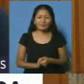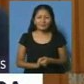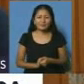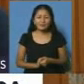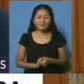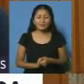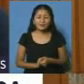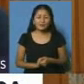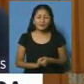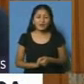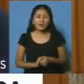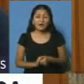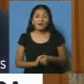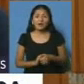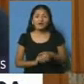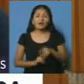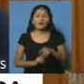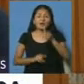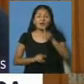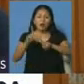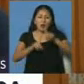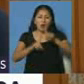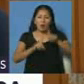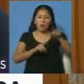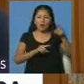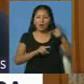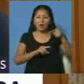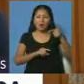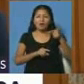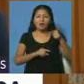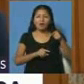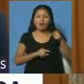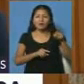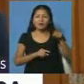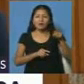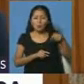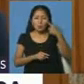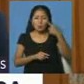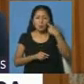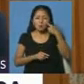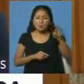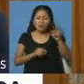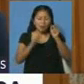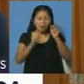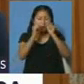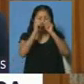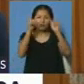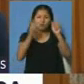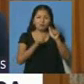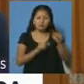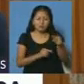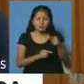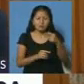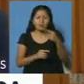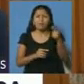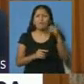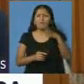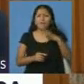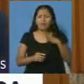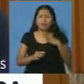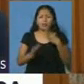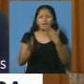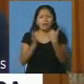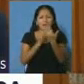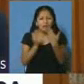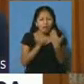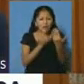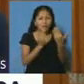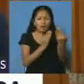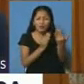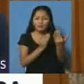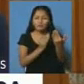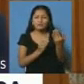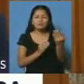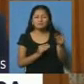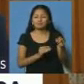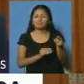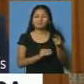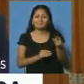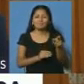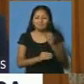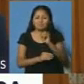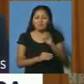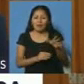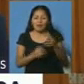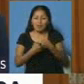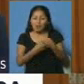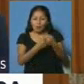sorprendieron algunas declaraciones de los funcionarios del municipio donde hablan de una falta de diálogo si hay algo que tenemos en el gobierno y eso